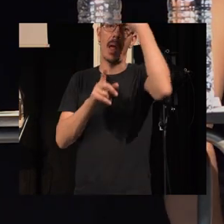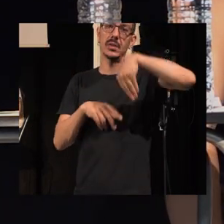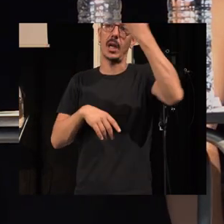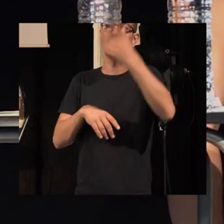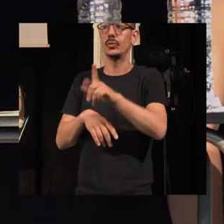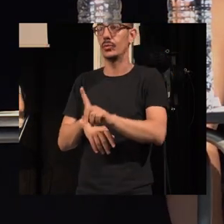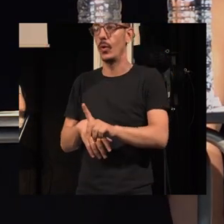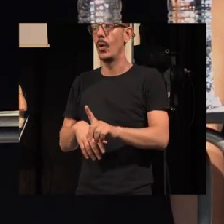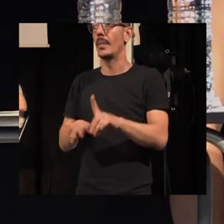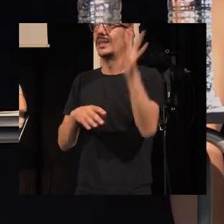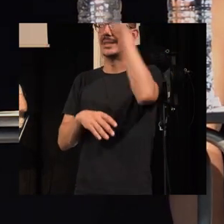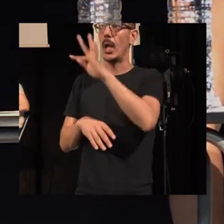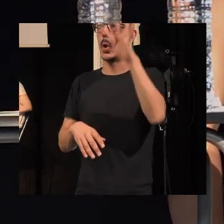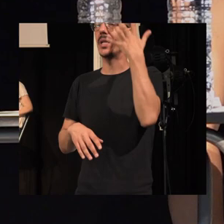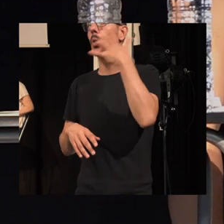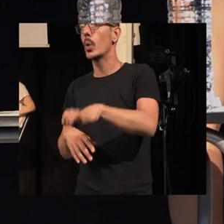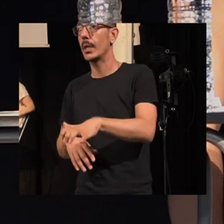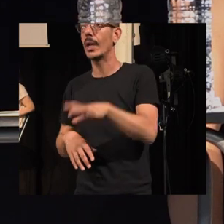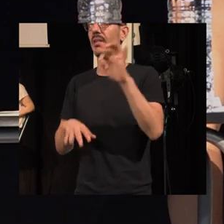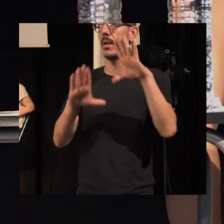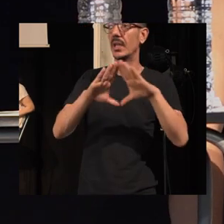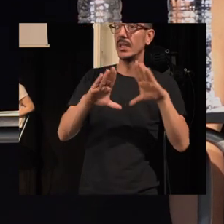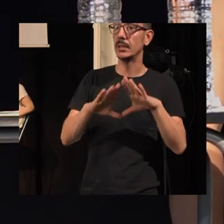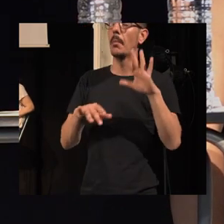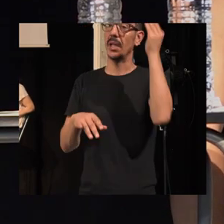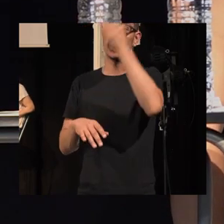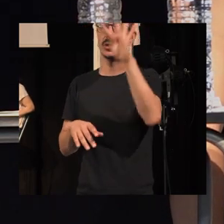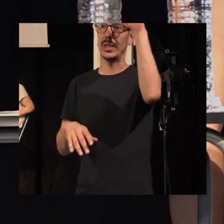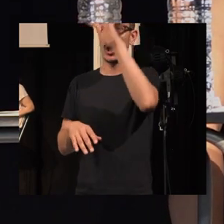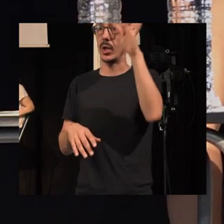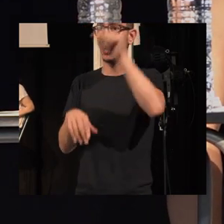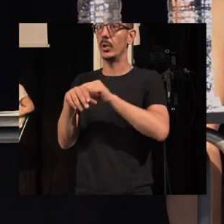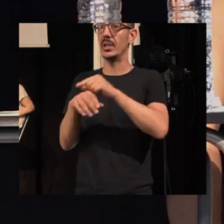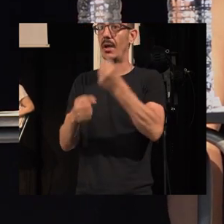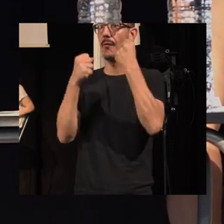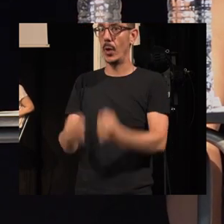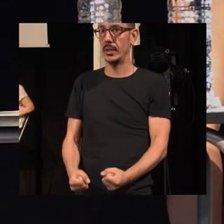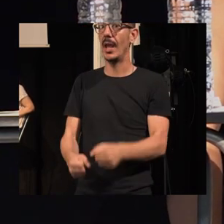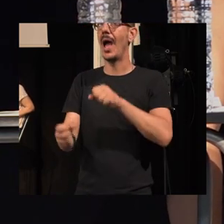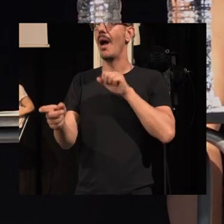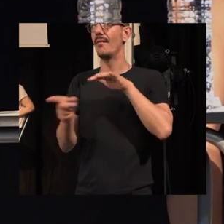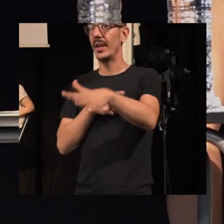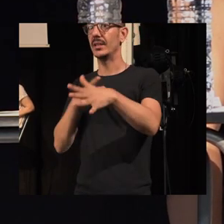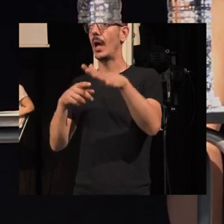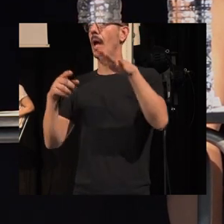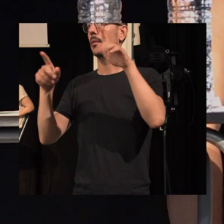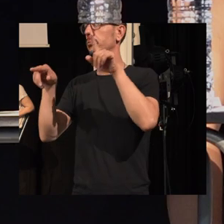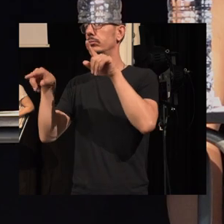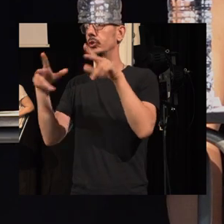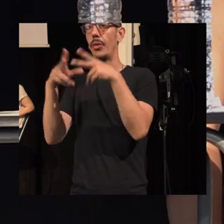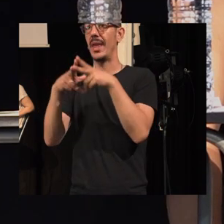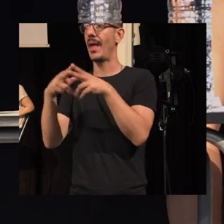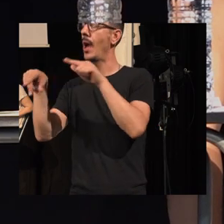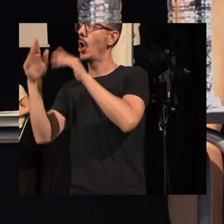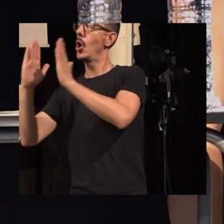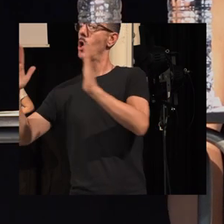como la teoría feminista, yo creo que es una gran teoría política que afecta a todos los órdenes sociales, por